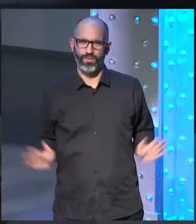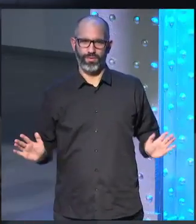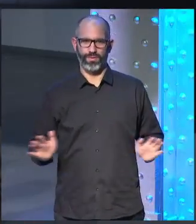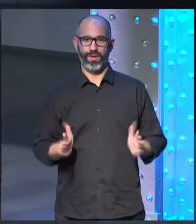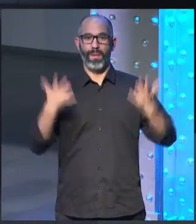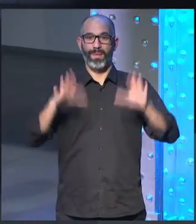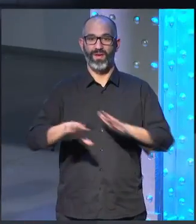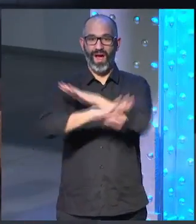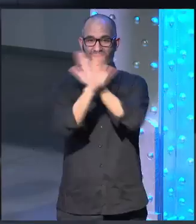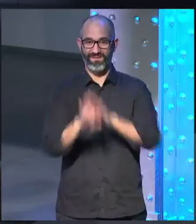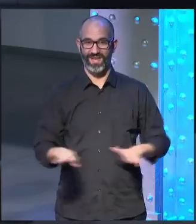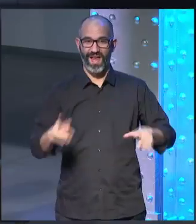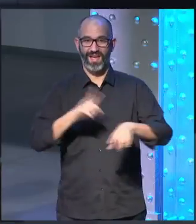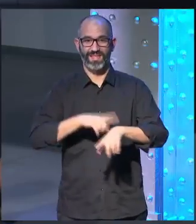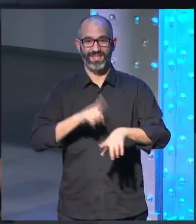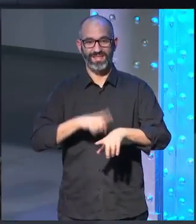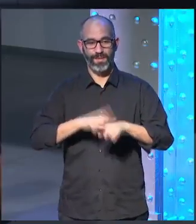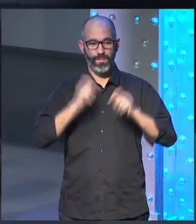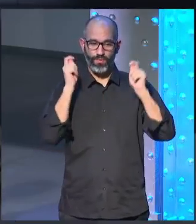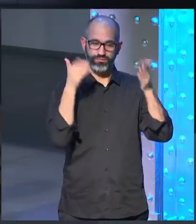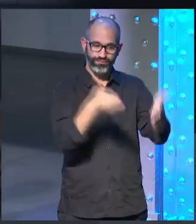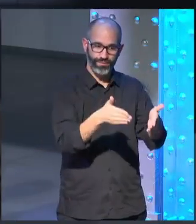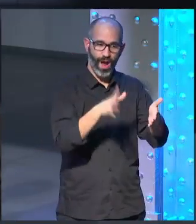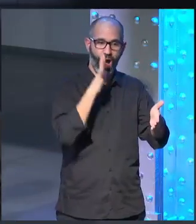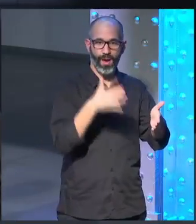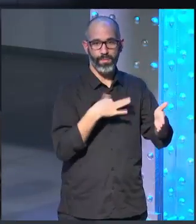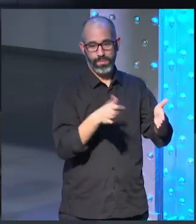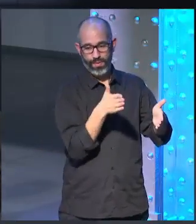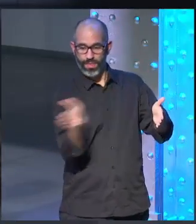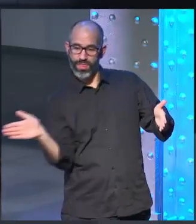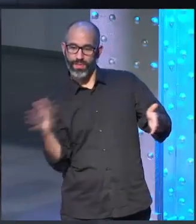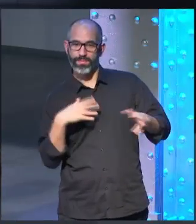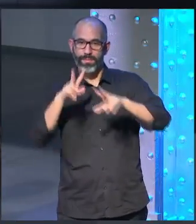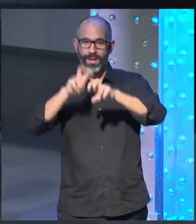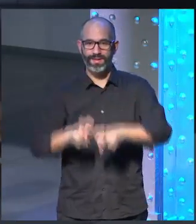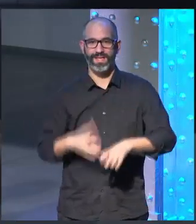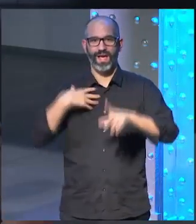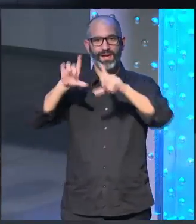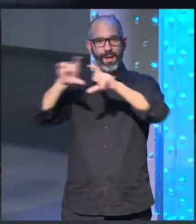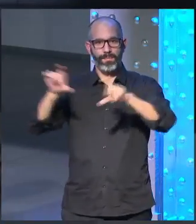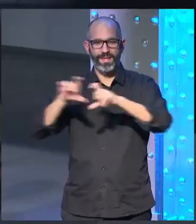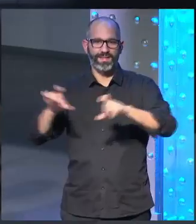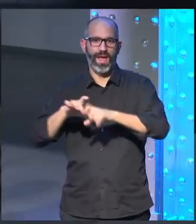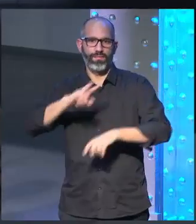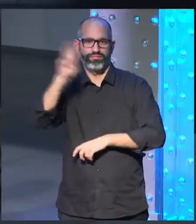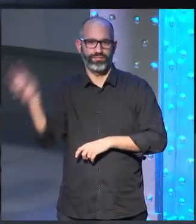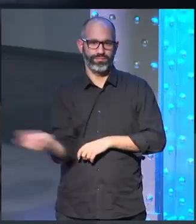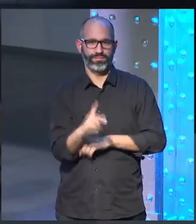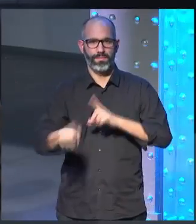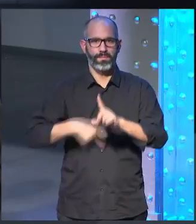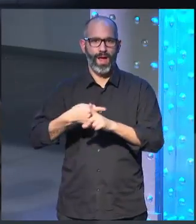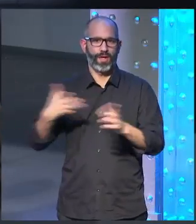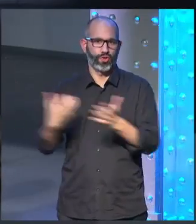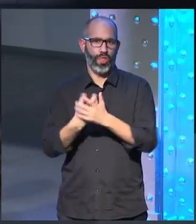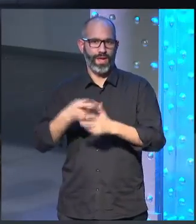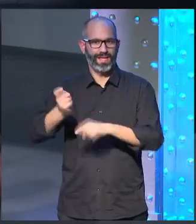pero al final el tiempo que uno dedicaba a otra cosa, ahora lo dedican a investigar sobre la empresa y hacer este tipo